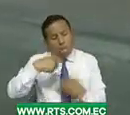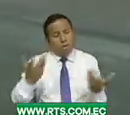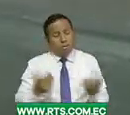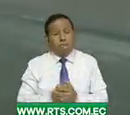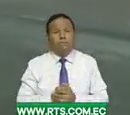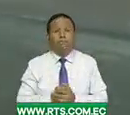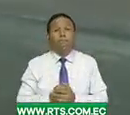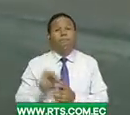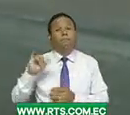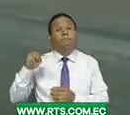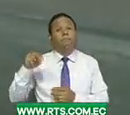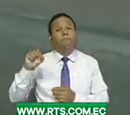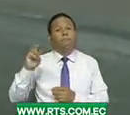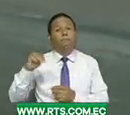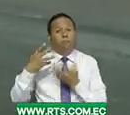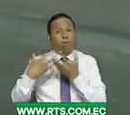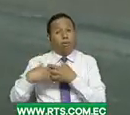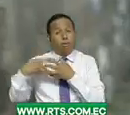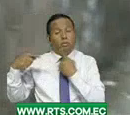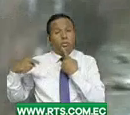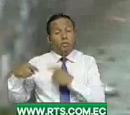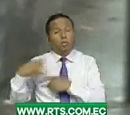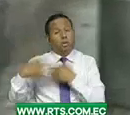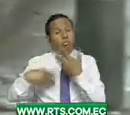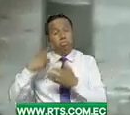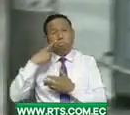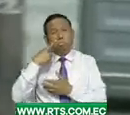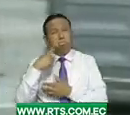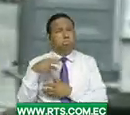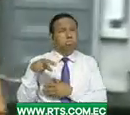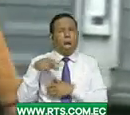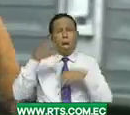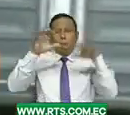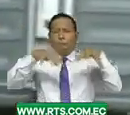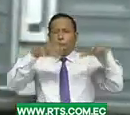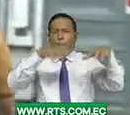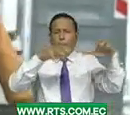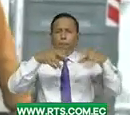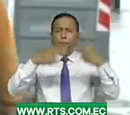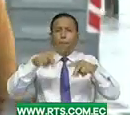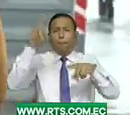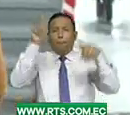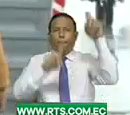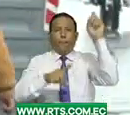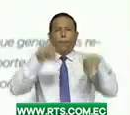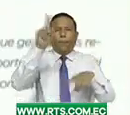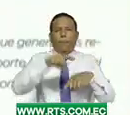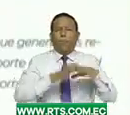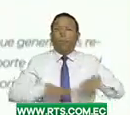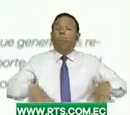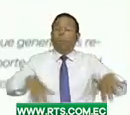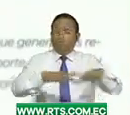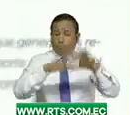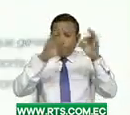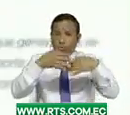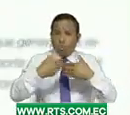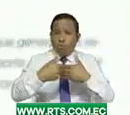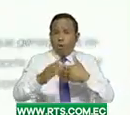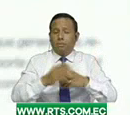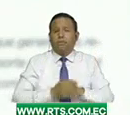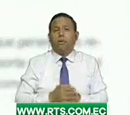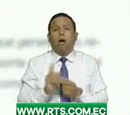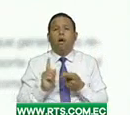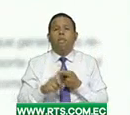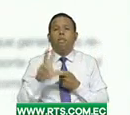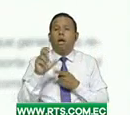indicó que se prevén lluvias y tormentas eléctricas en las regiones interandina y Amazonía. Región interandina. Desde el 13 hasta el